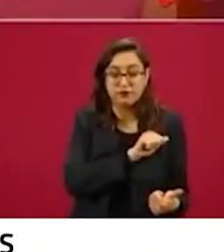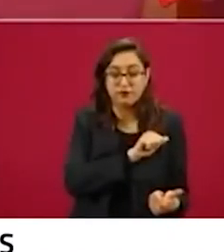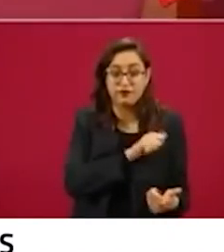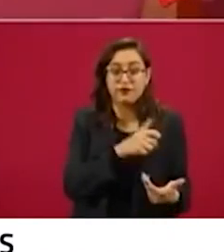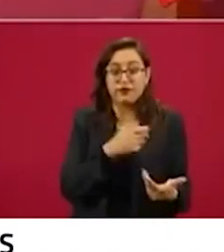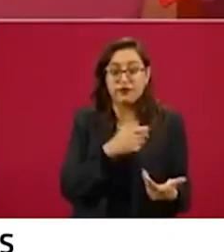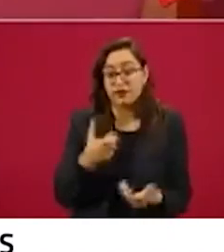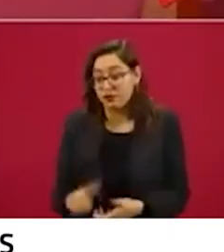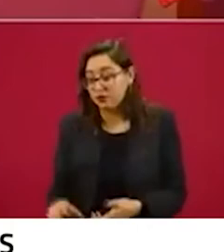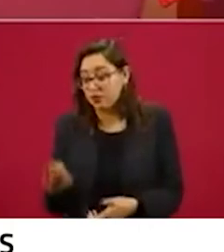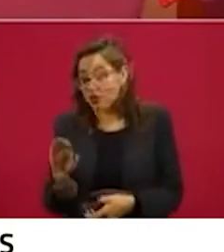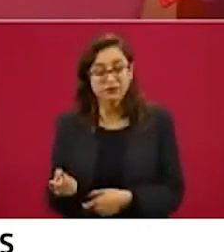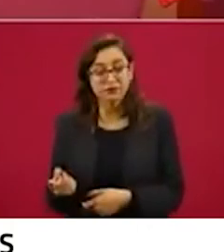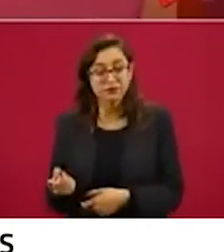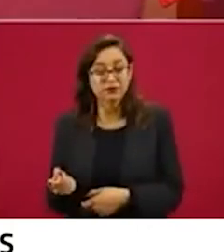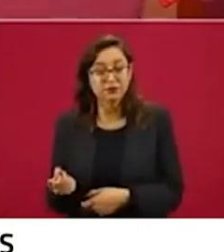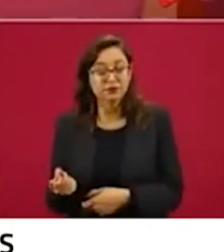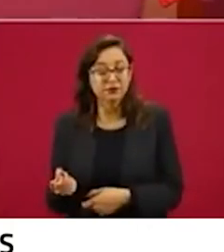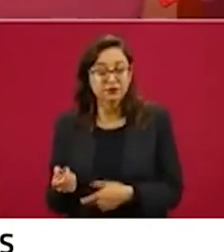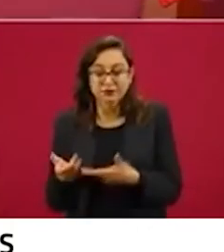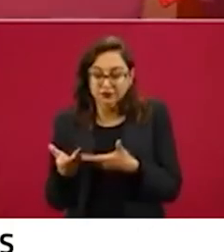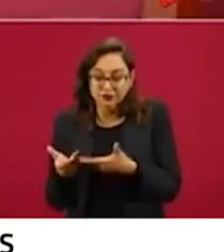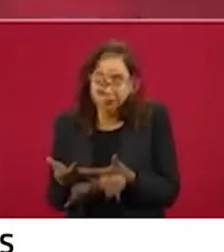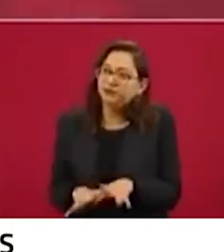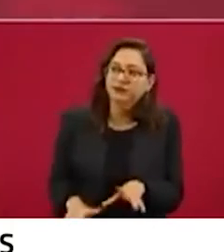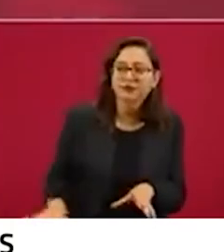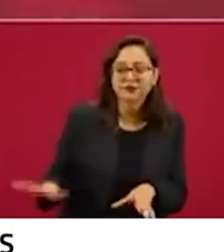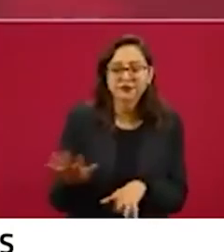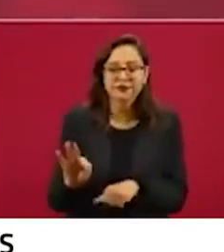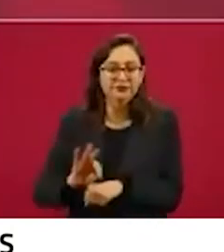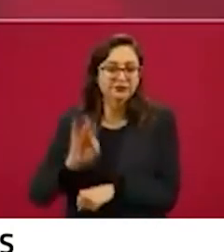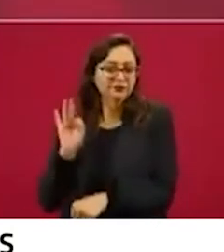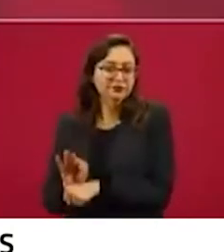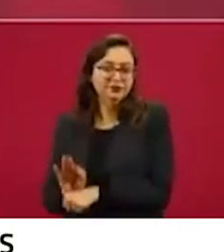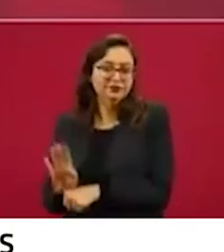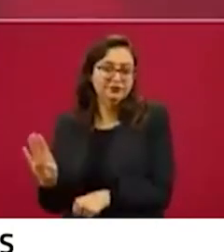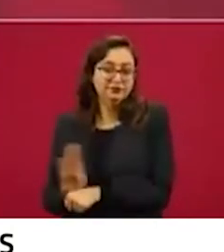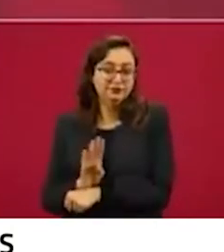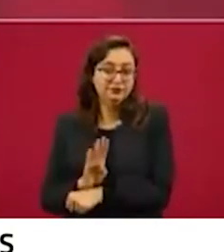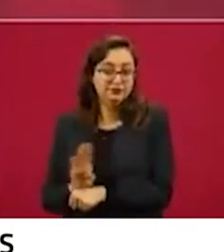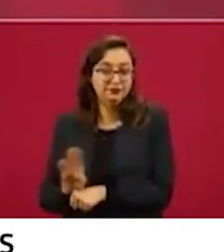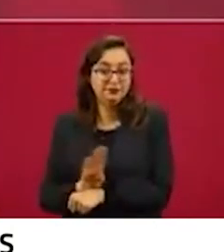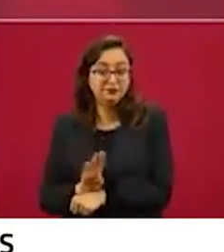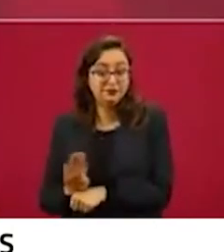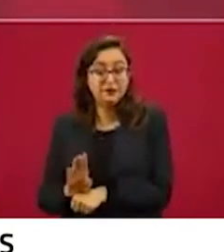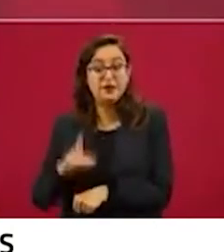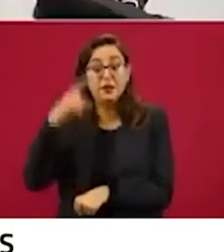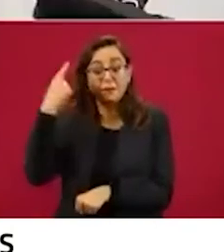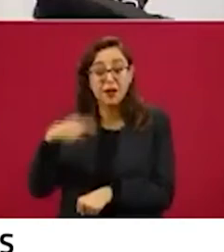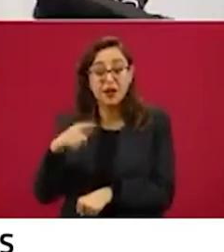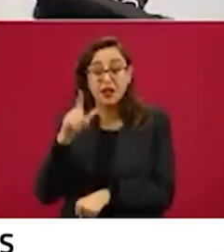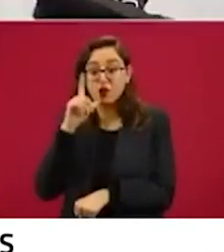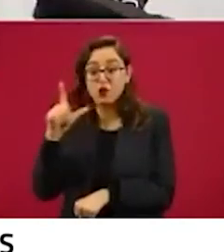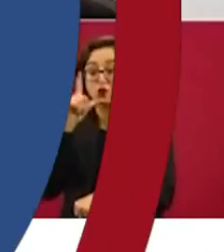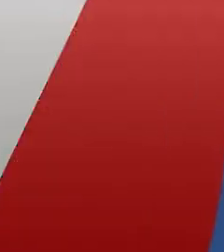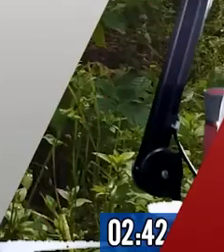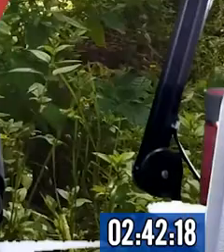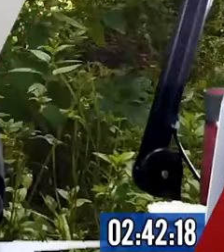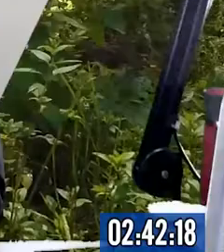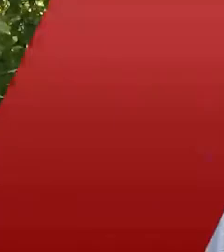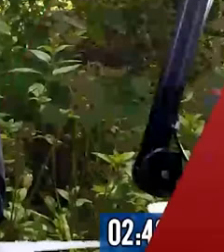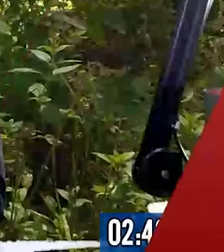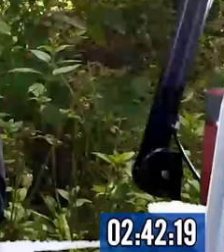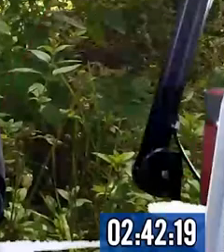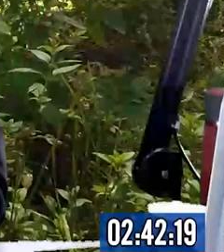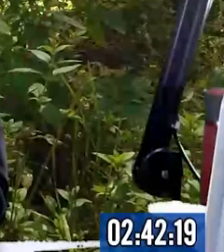la Comisión Federal de Electricidad pues es en beneficio de la población para que no aumente el precio de la